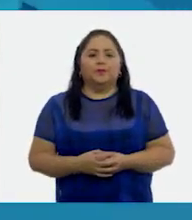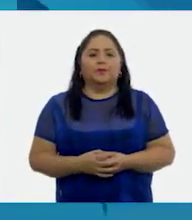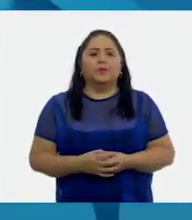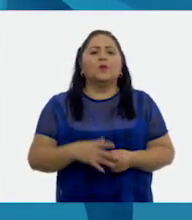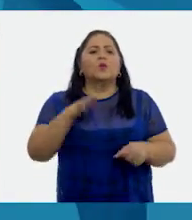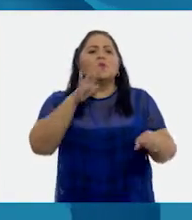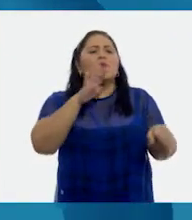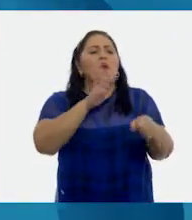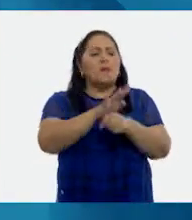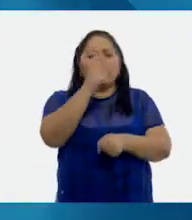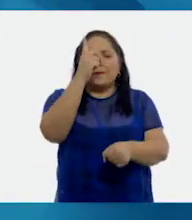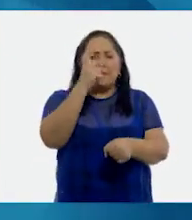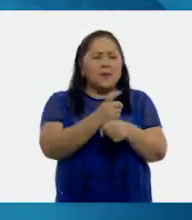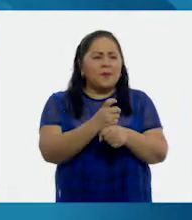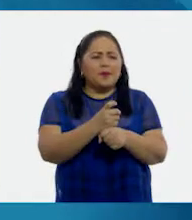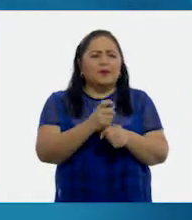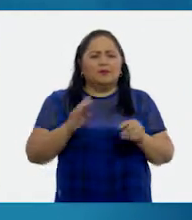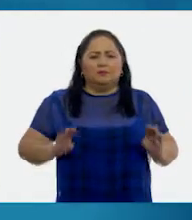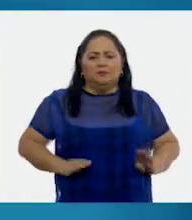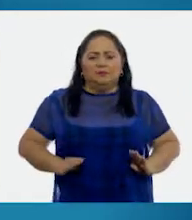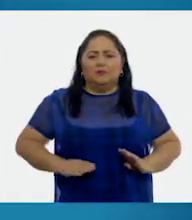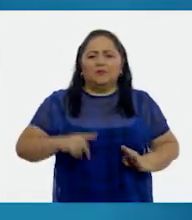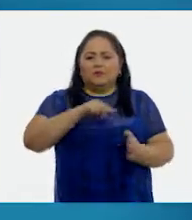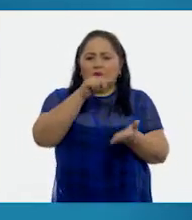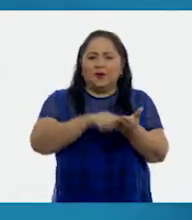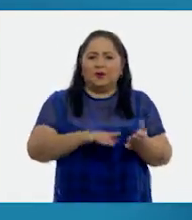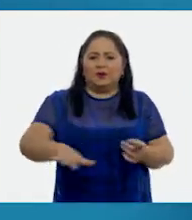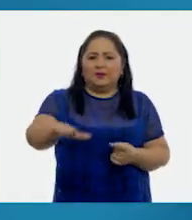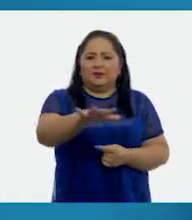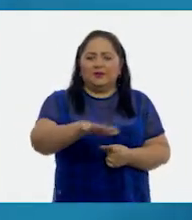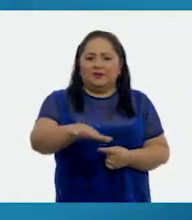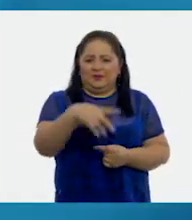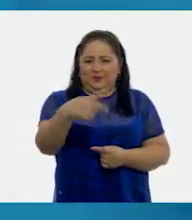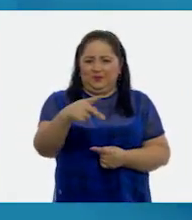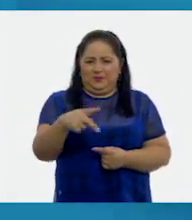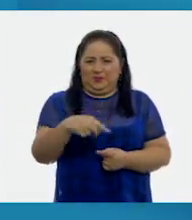¿Cuáles son las principales características de tu localidad?